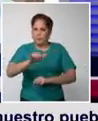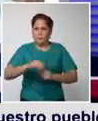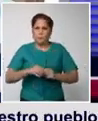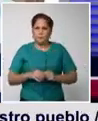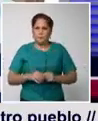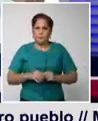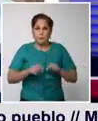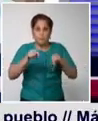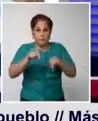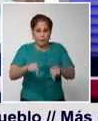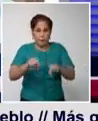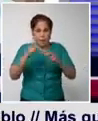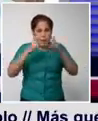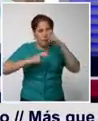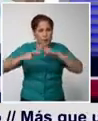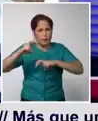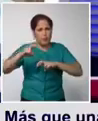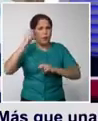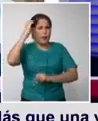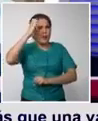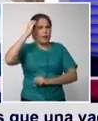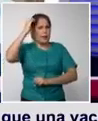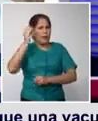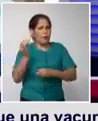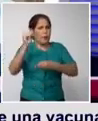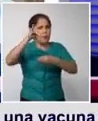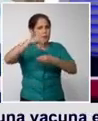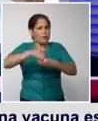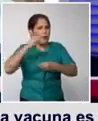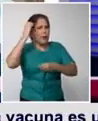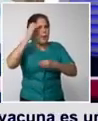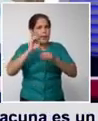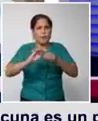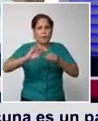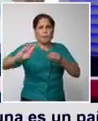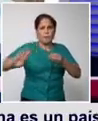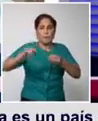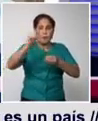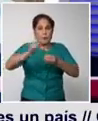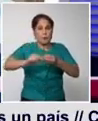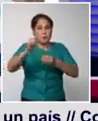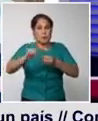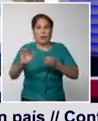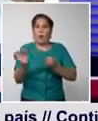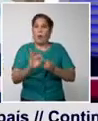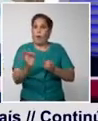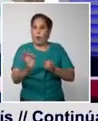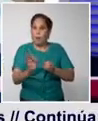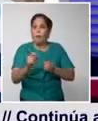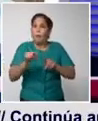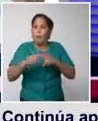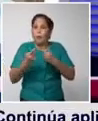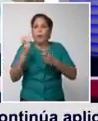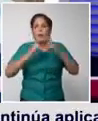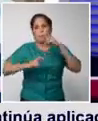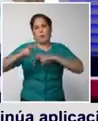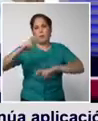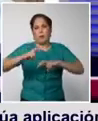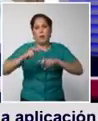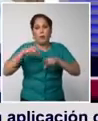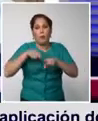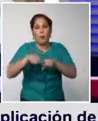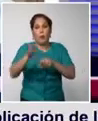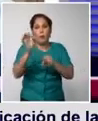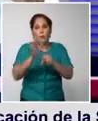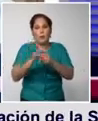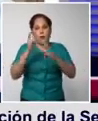estos estudios hay criterios de inclusión, criterios de exclusión, porque como la palabra lo dice, son investigaciones, son estudios.